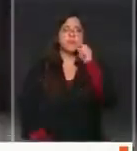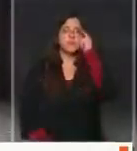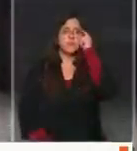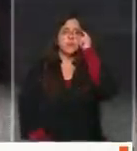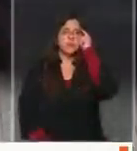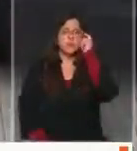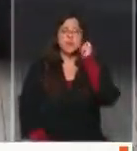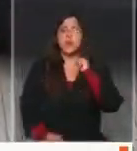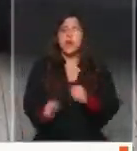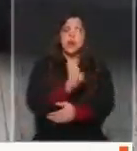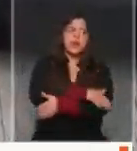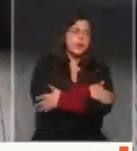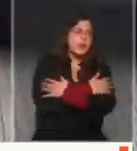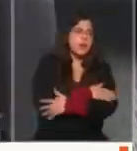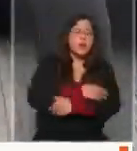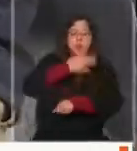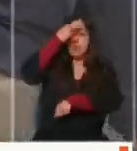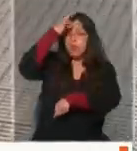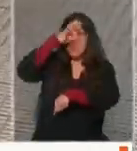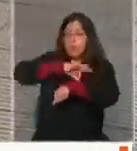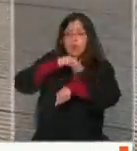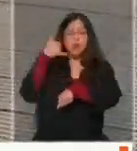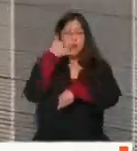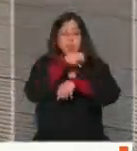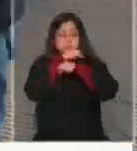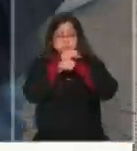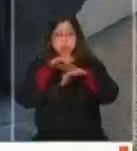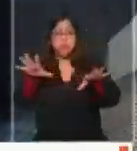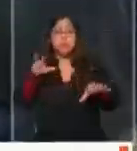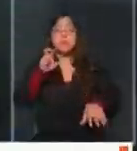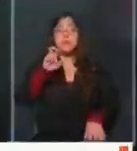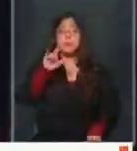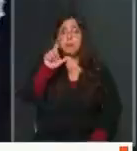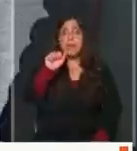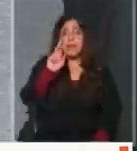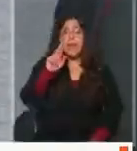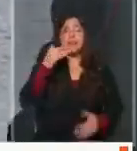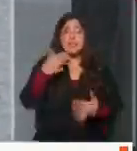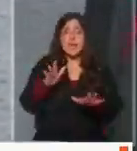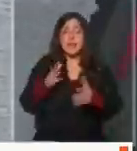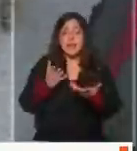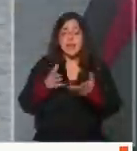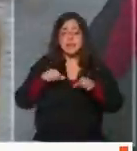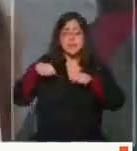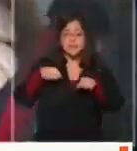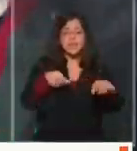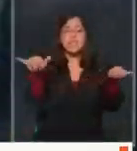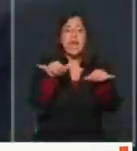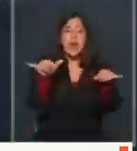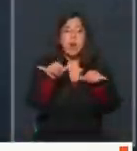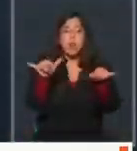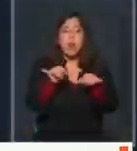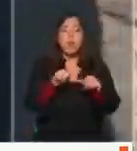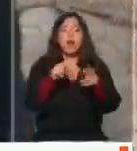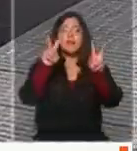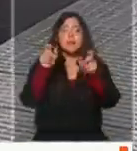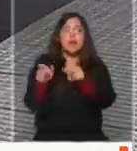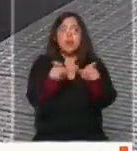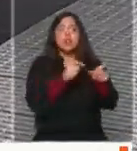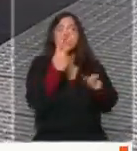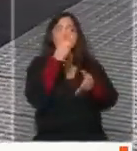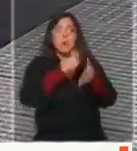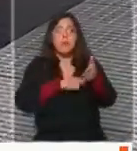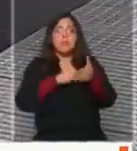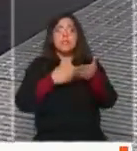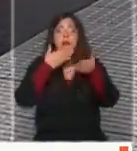Hace frío, los virus ya circulan con fuerza, pero Pilar lleva a su guagua al control de 2 meses más aliviada, porque al nacer recibió el